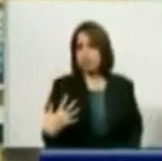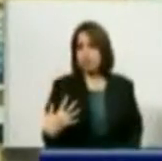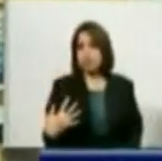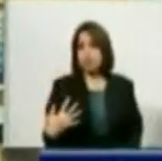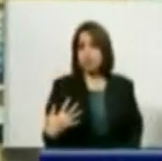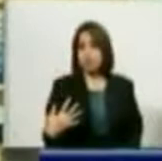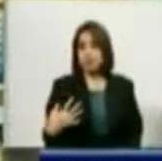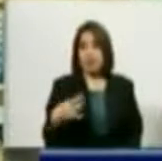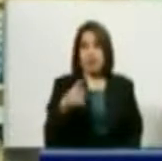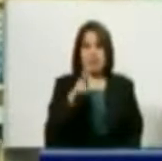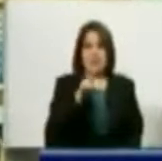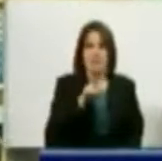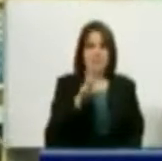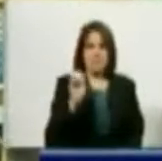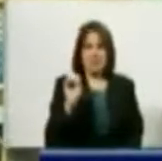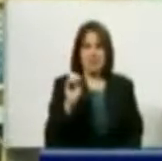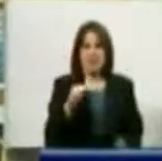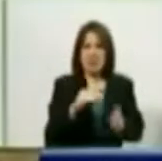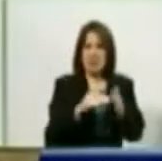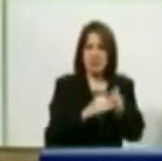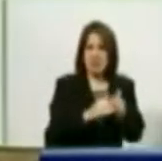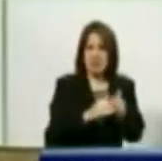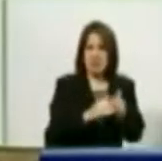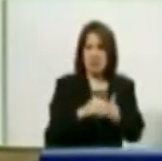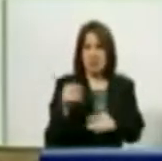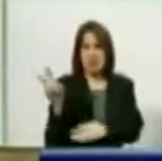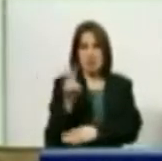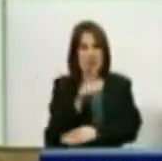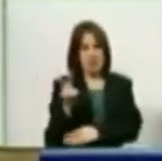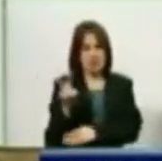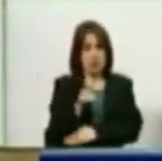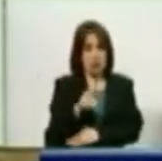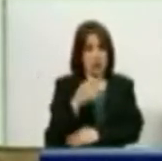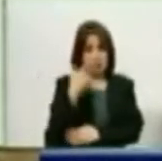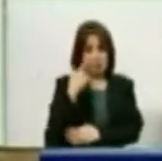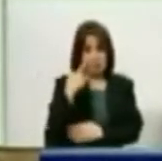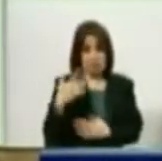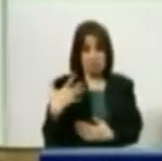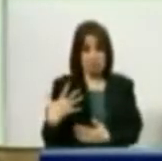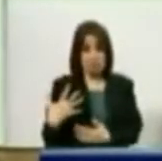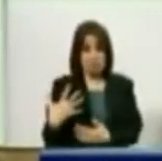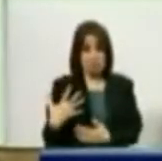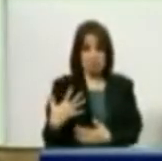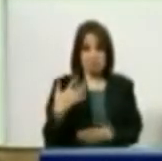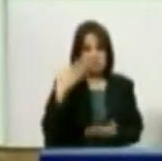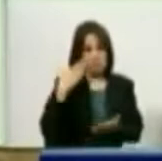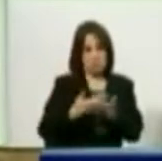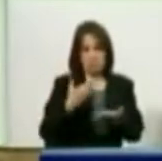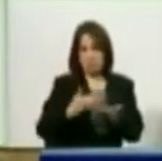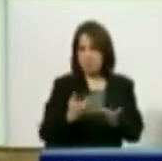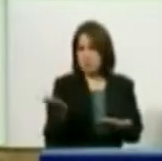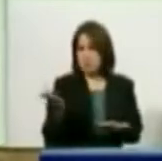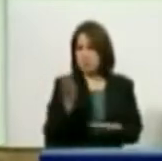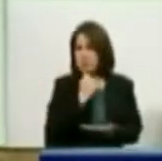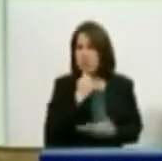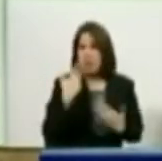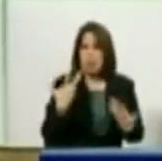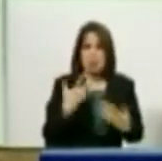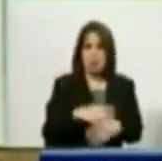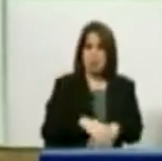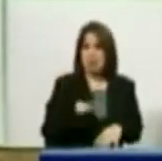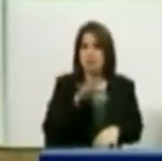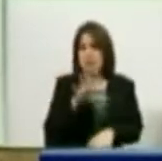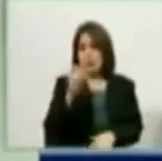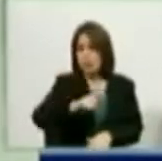más de veinte mil venezolanos aquí está la evidencia televidencia otra